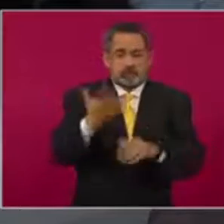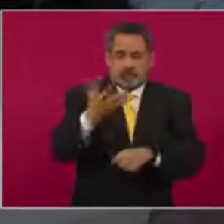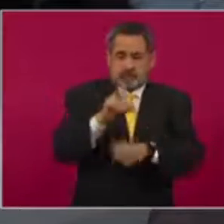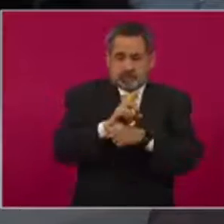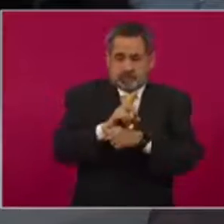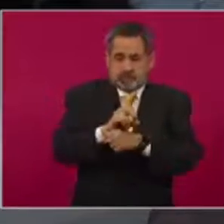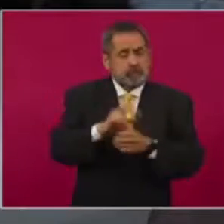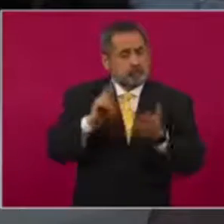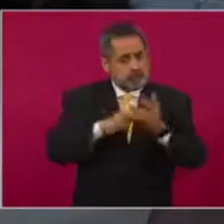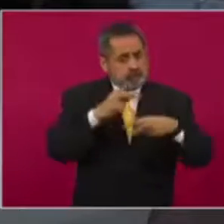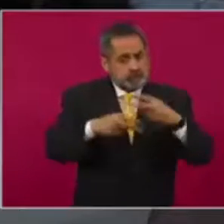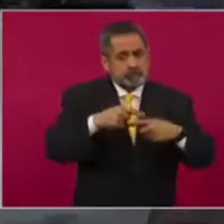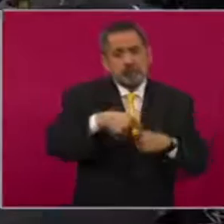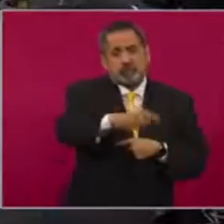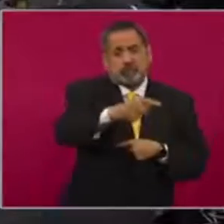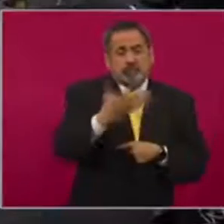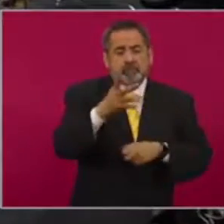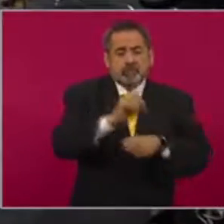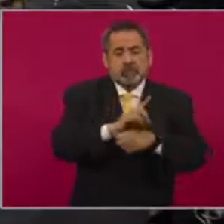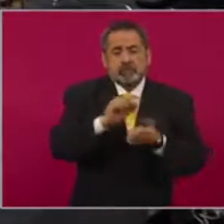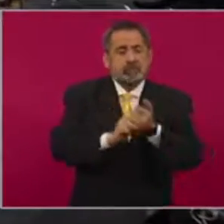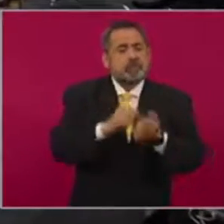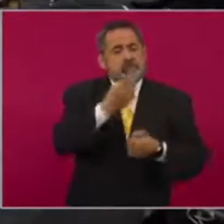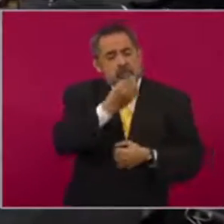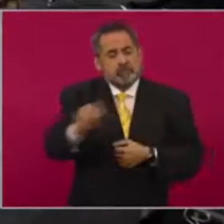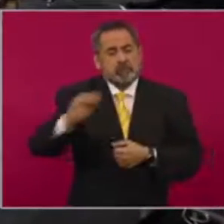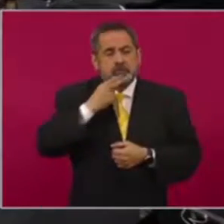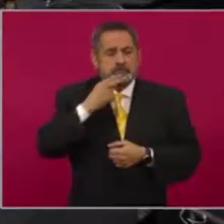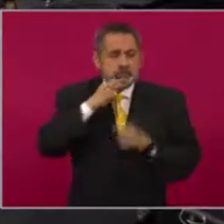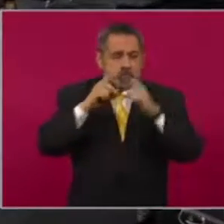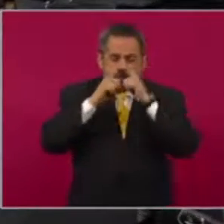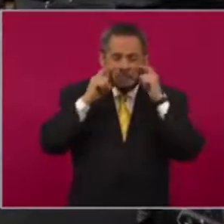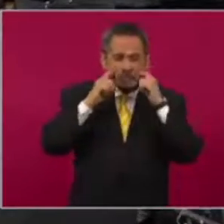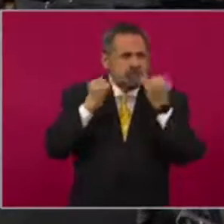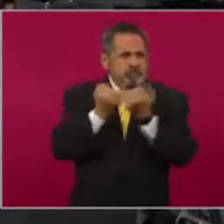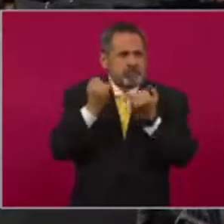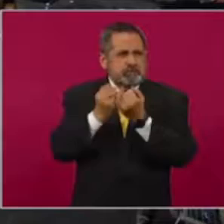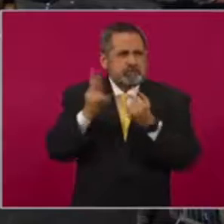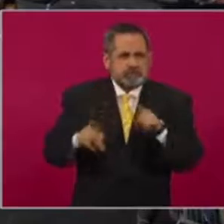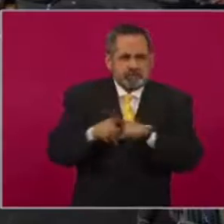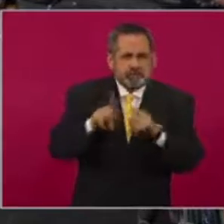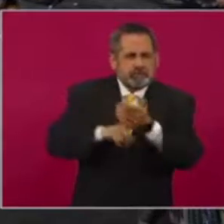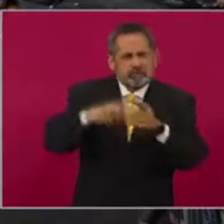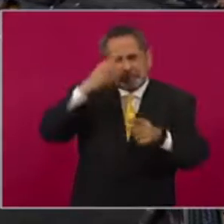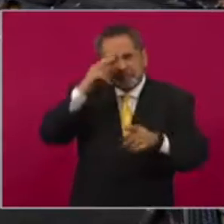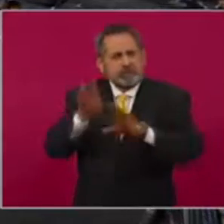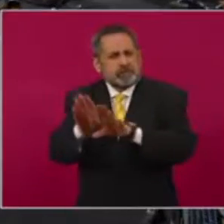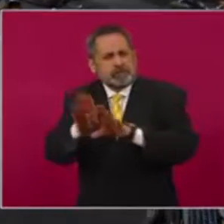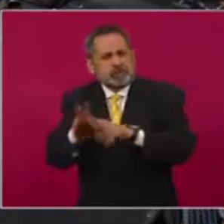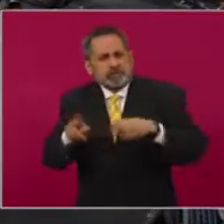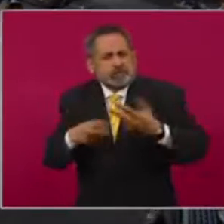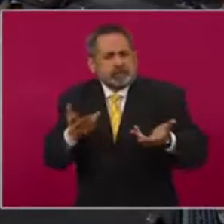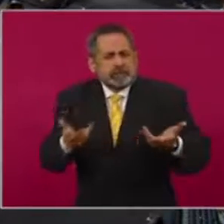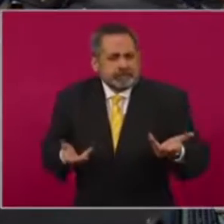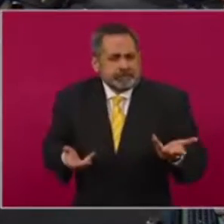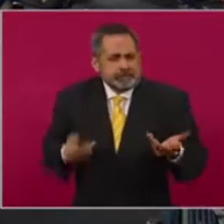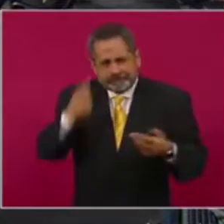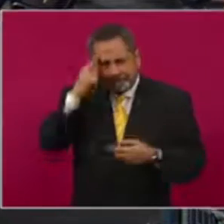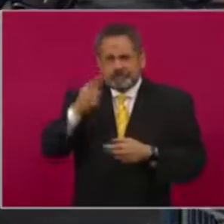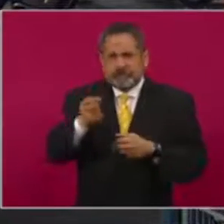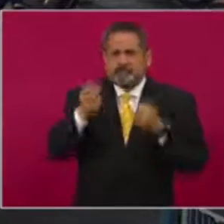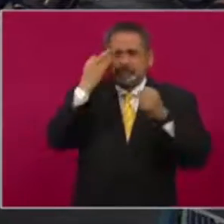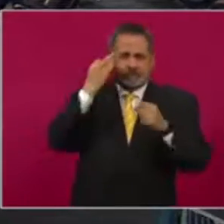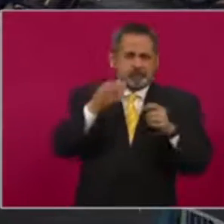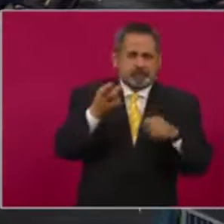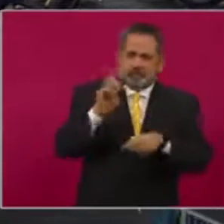reincorporas a trabajar 5 días usando obligatoriamente el cubreboca. ¿Esto México va a reducir este tiempo de las